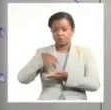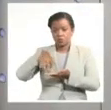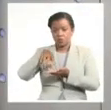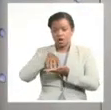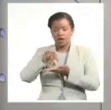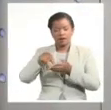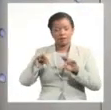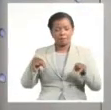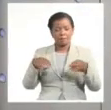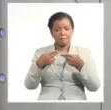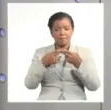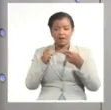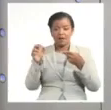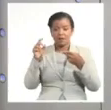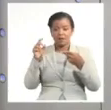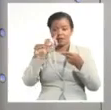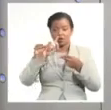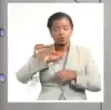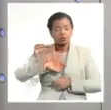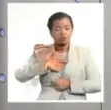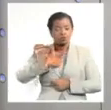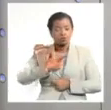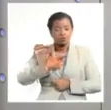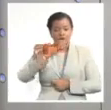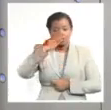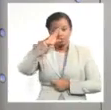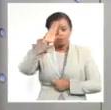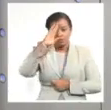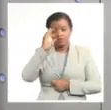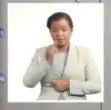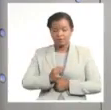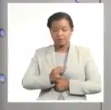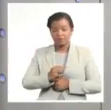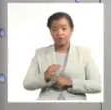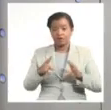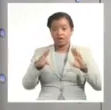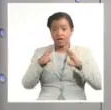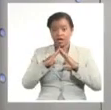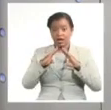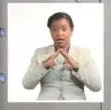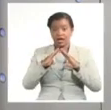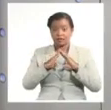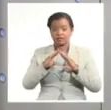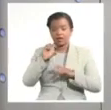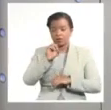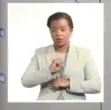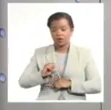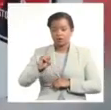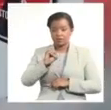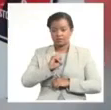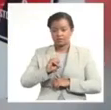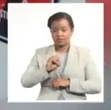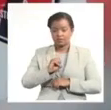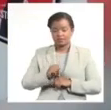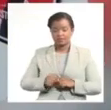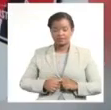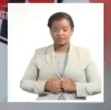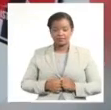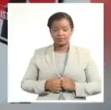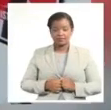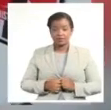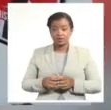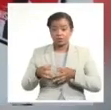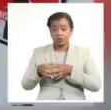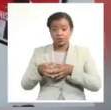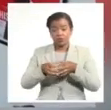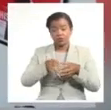Rebelde, Cultura, Creación y Comunidad, organizado por la Casa de Altos Estudios de esa región británica. La delegación de la